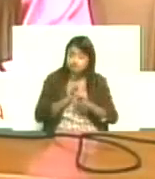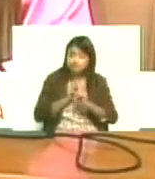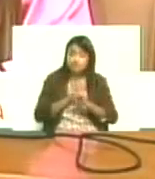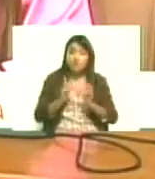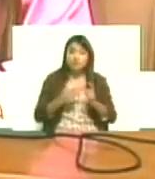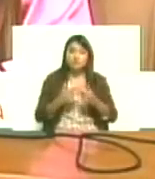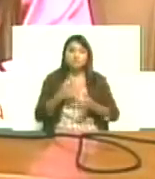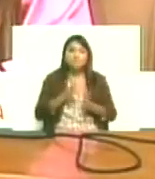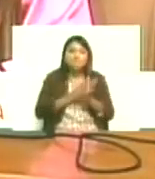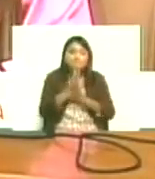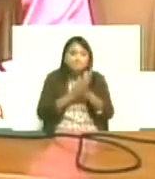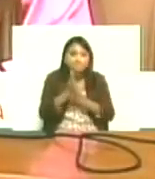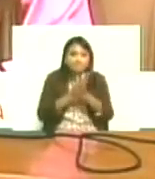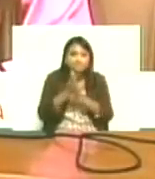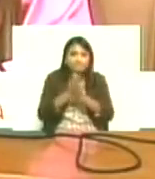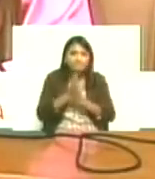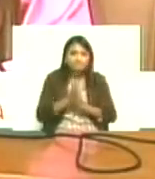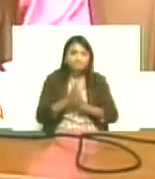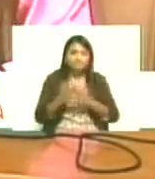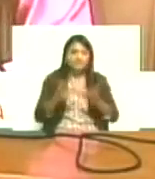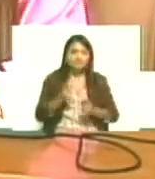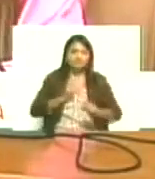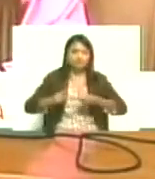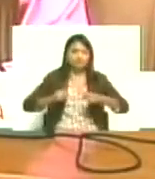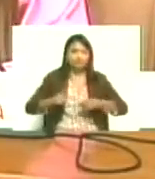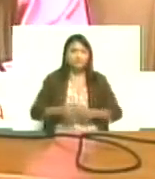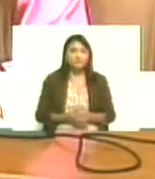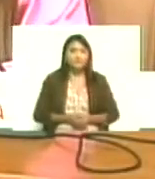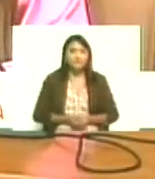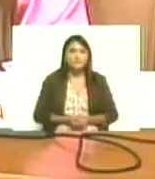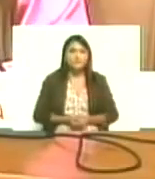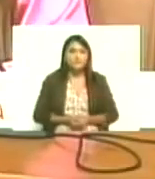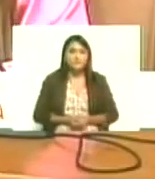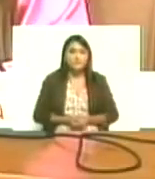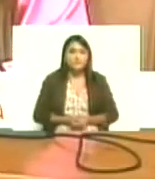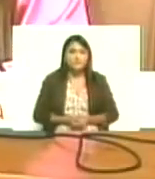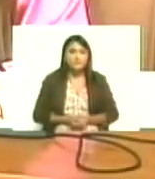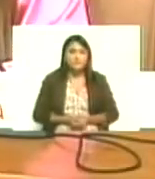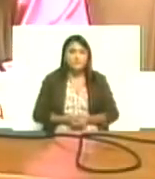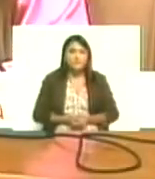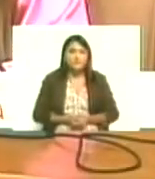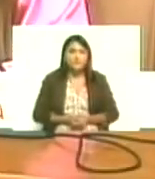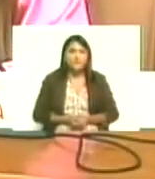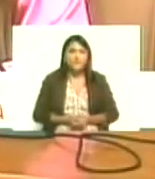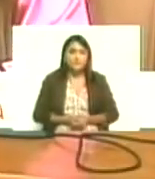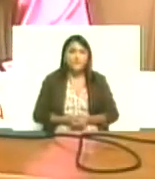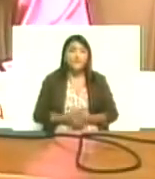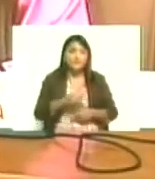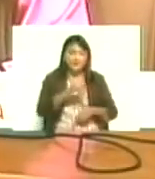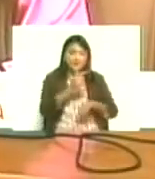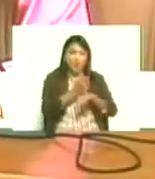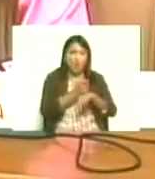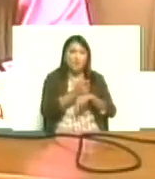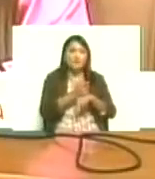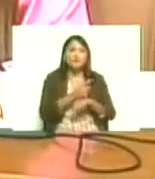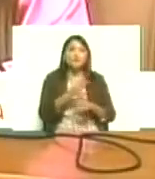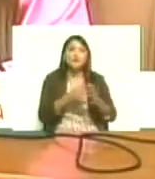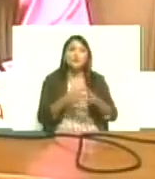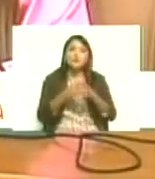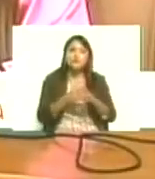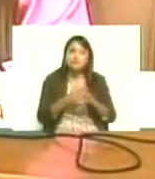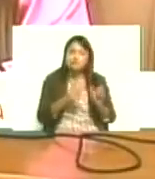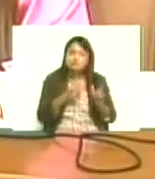sus pretensiones hegemónicas de dominación. Considerando que las acciones del gobierno de los Estados Unidos de